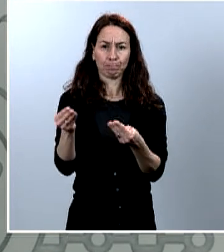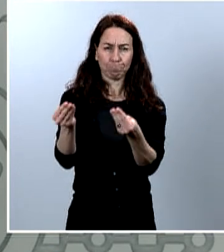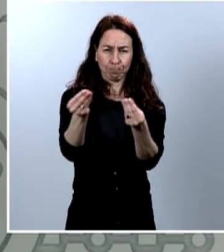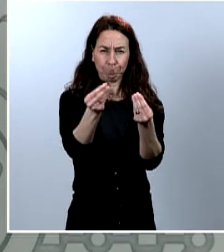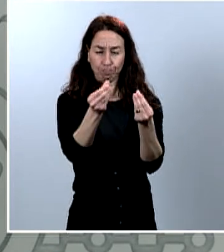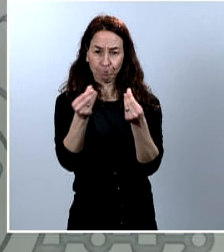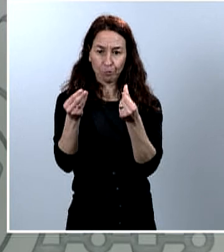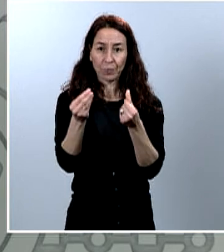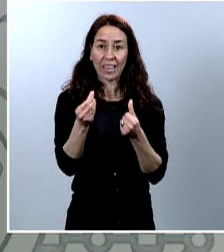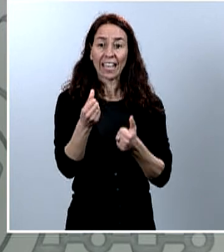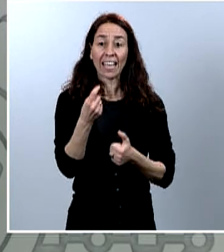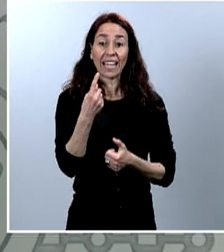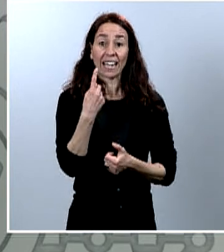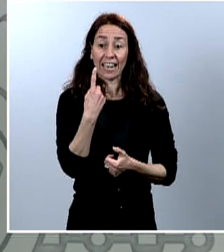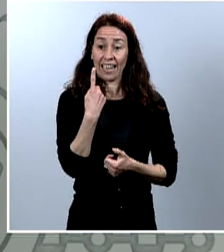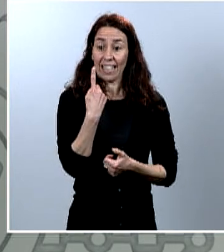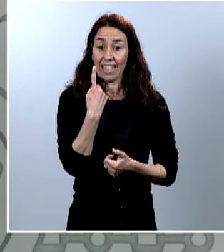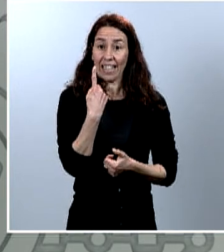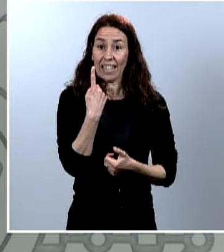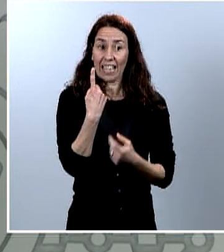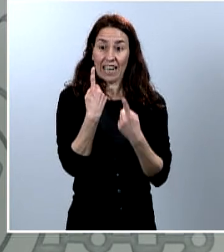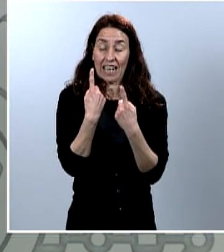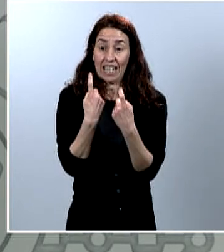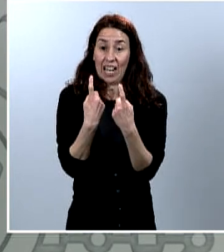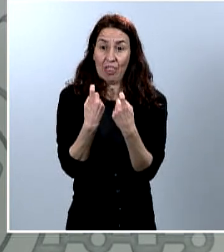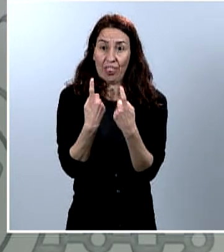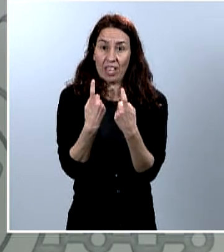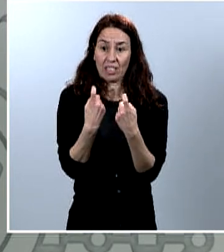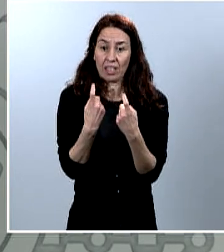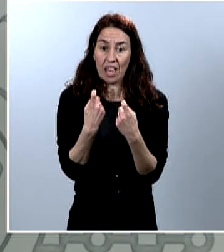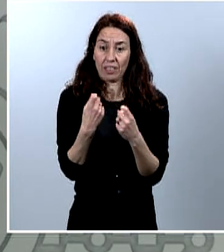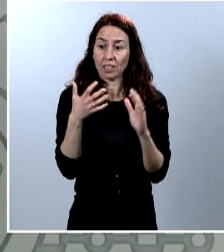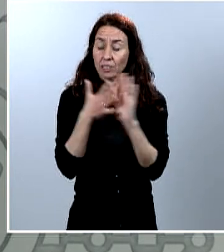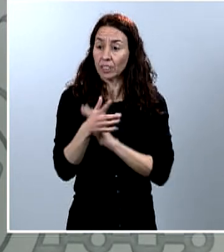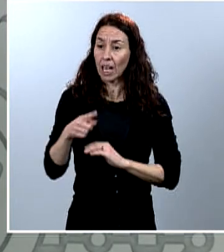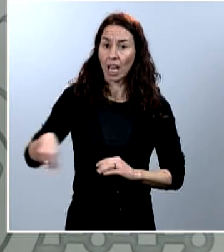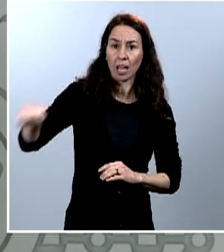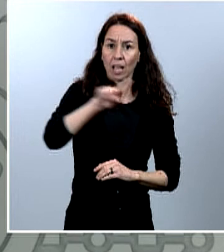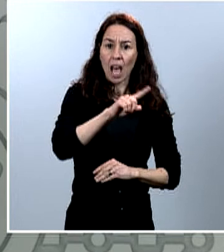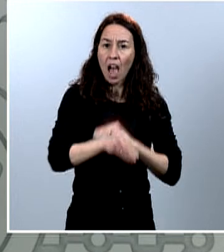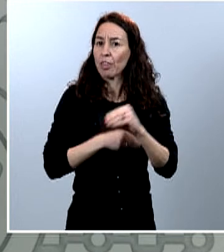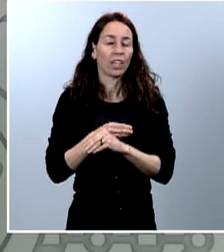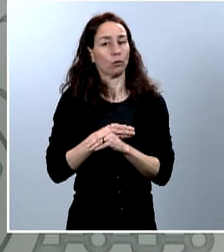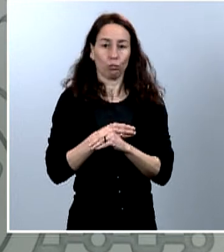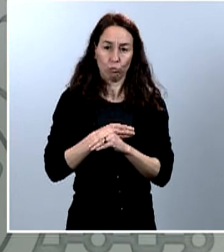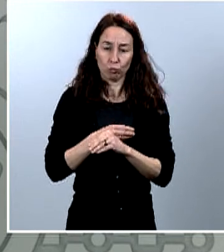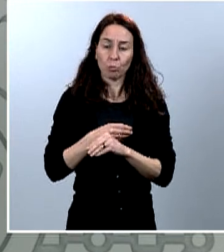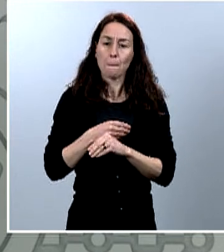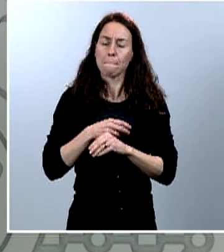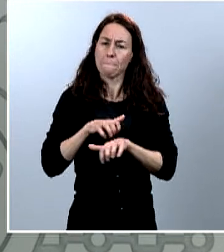ha instaurado en el imaginario colectivo y que las personas siguen haciendo un esfuerzo por mantener